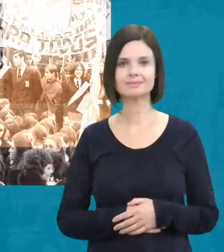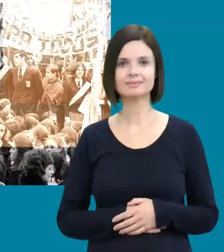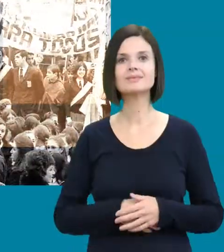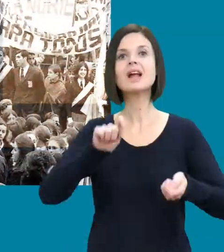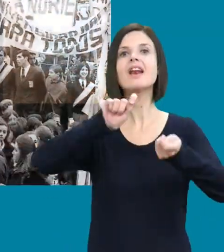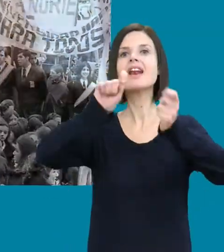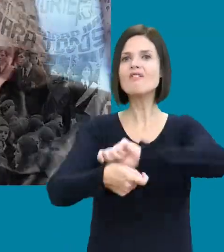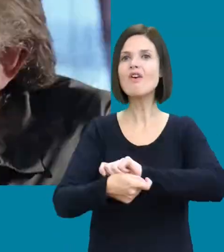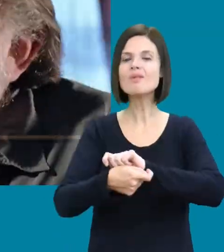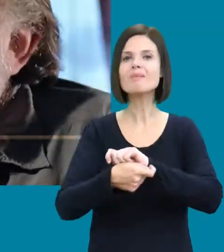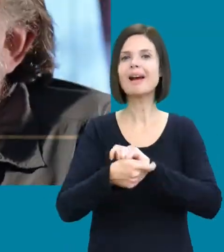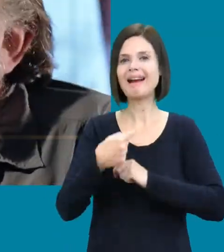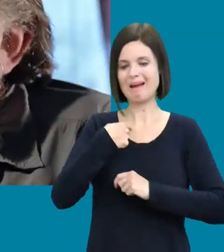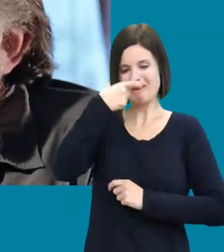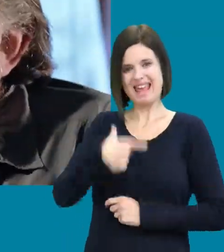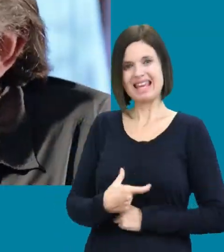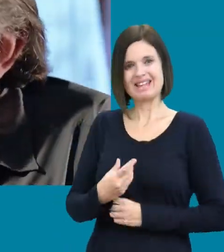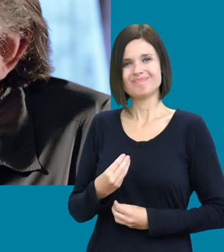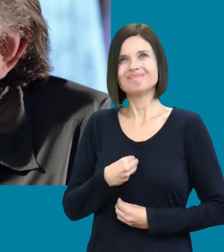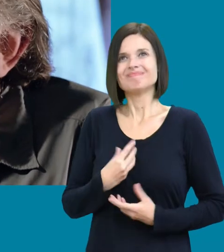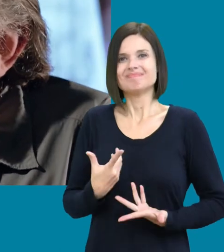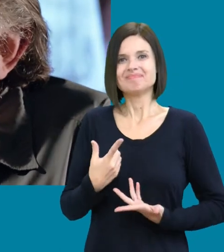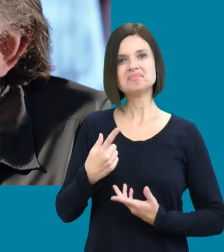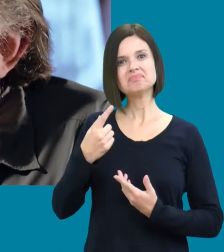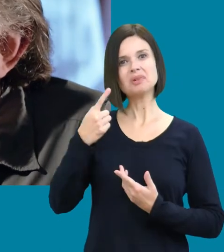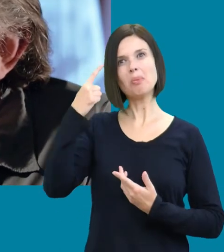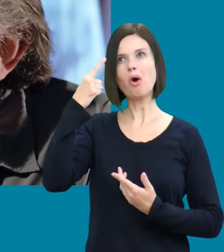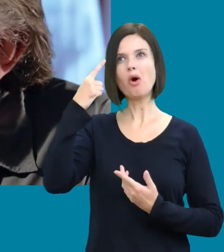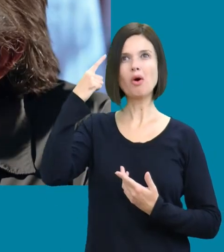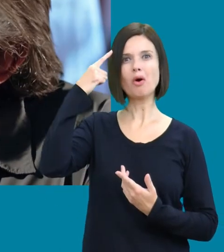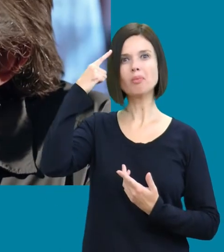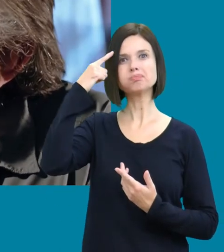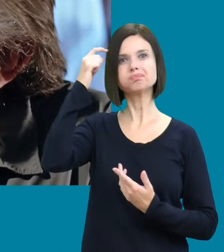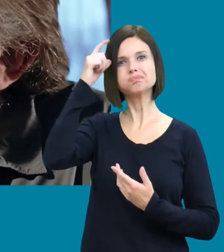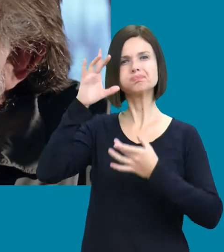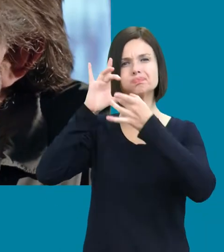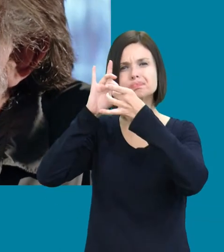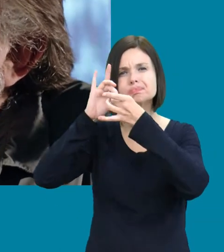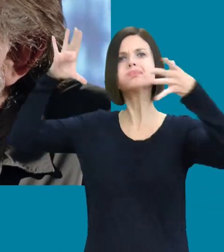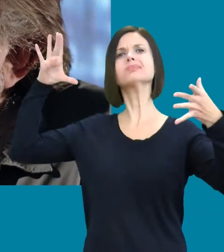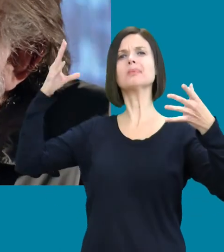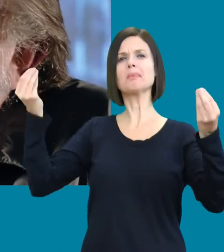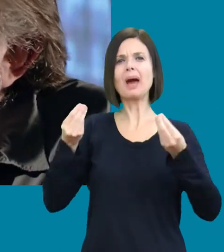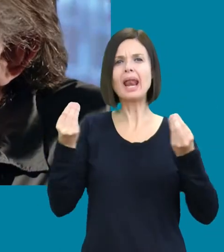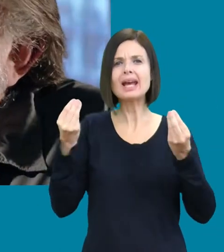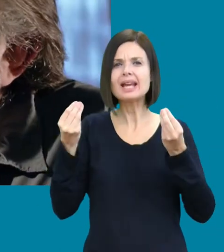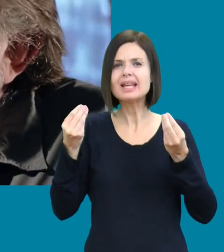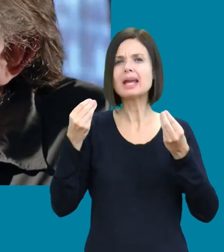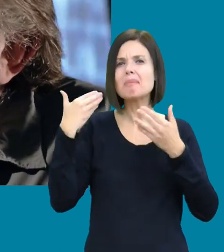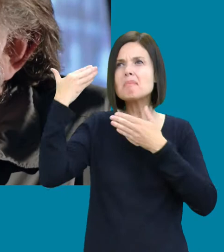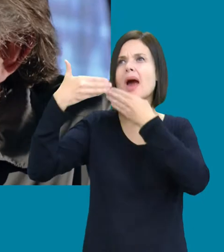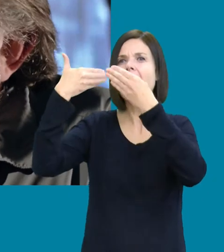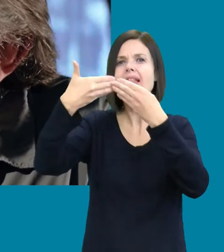La reforma a mí siempre me dio amplios grados de libertad intelectual para poder